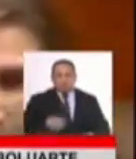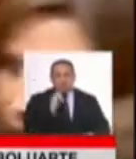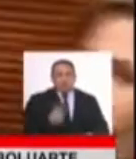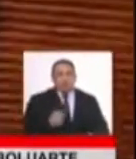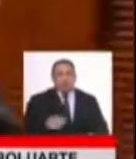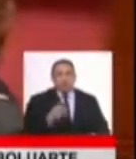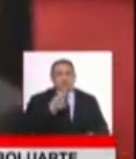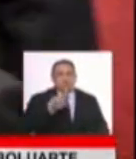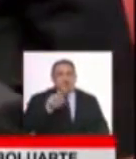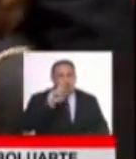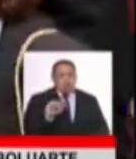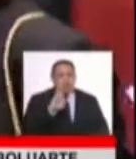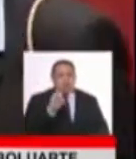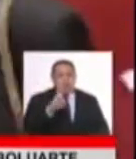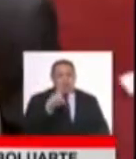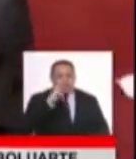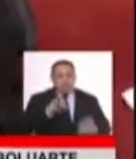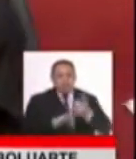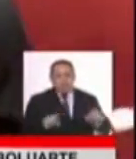Exactamente, o sea, eso que tú dices es fundamental. Hay un